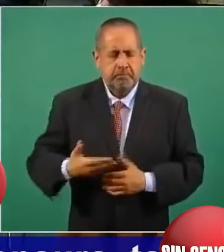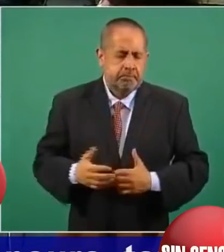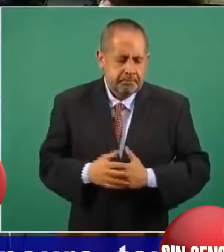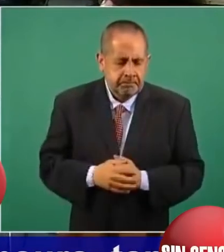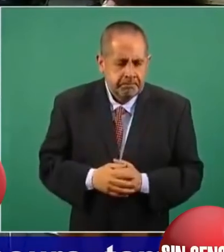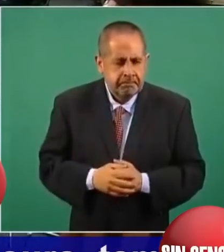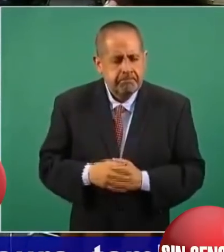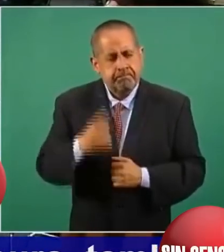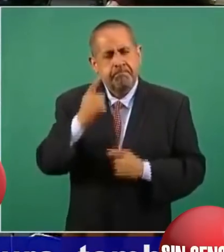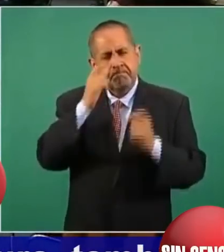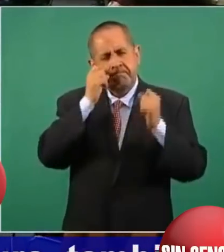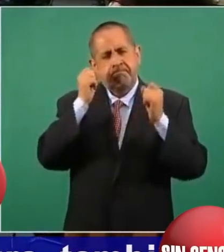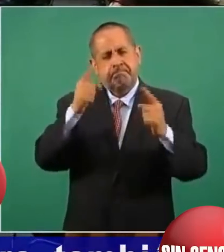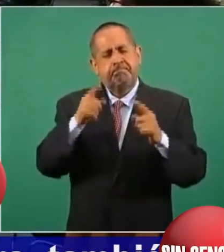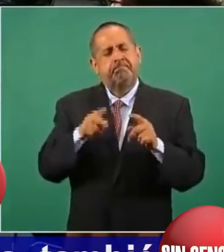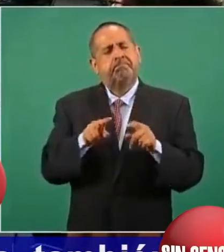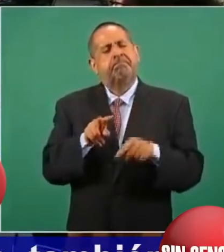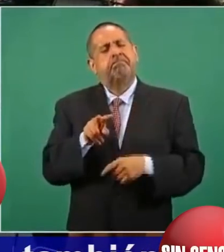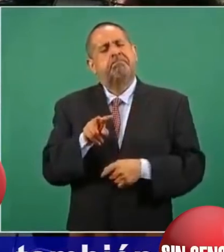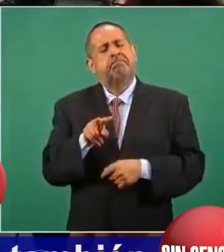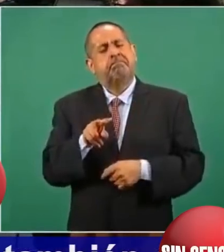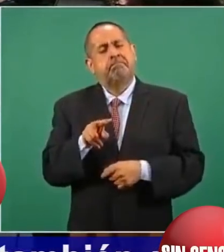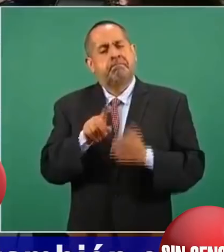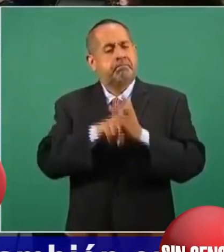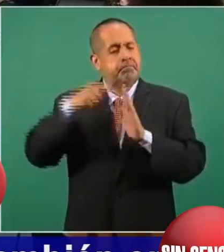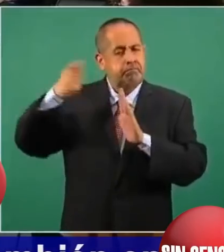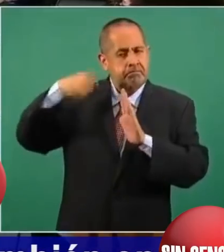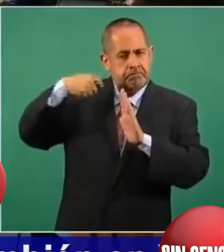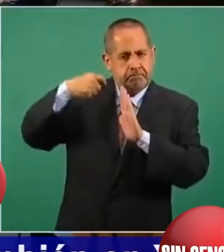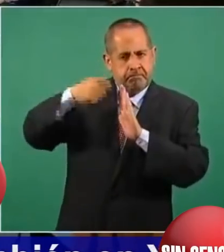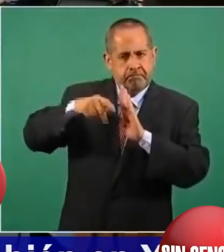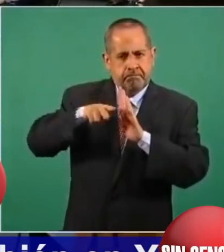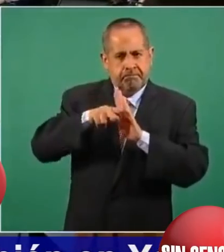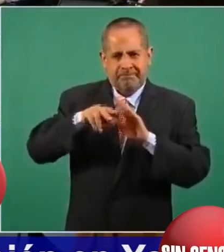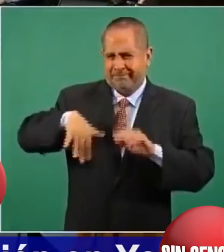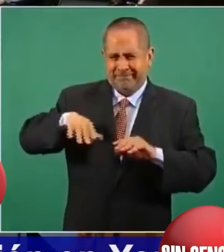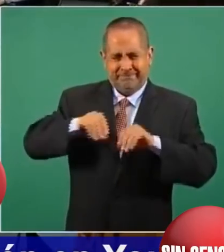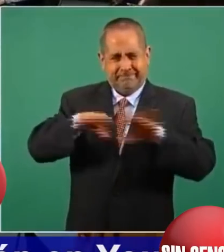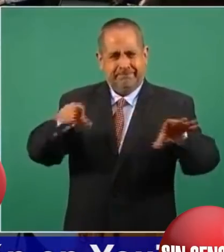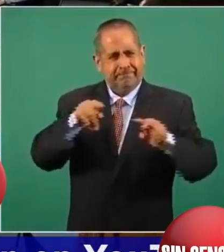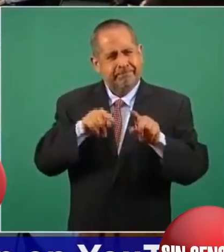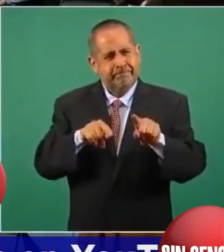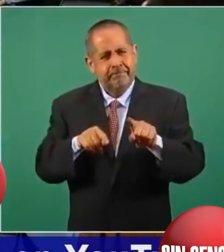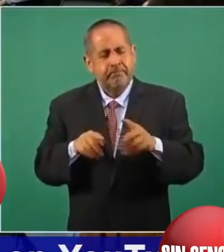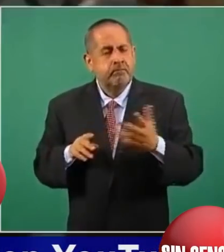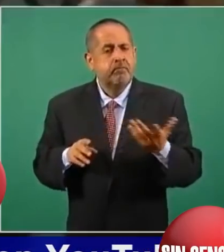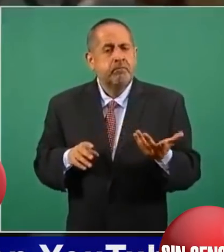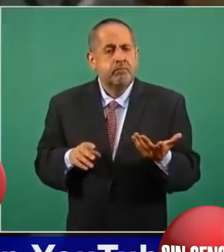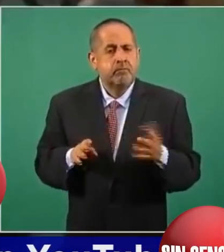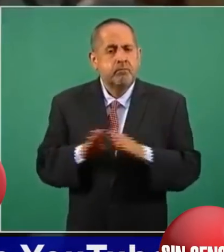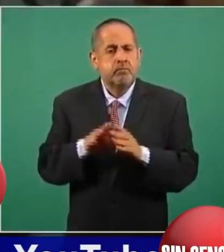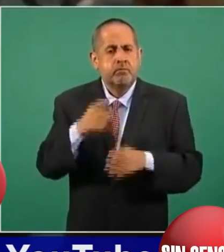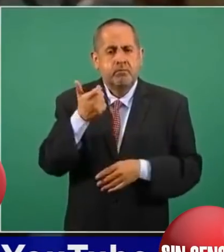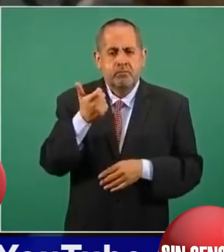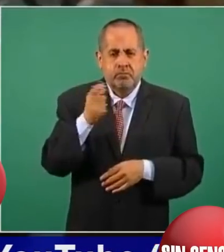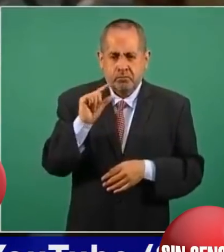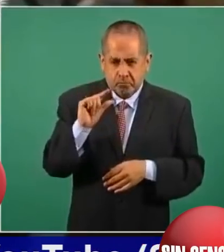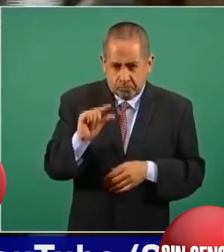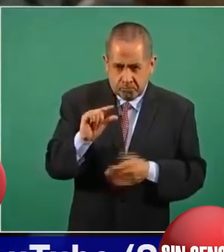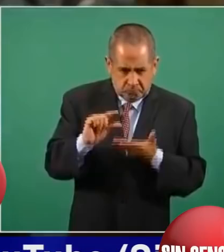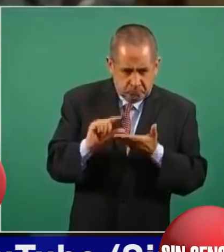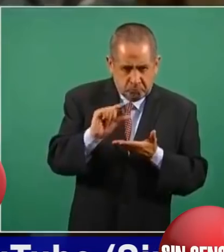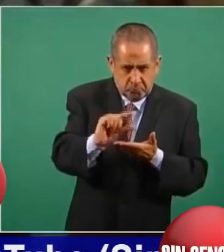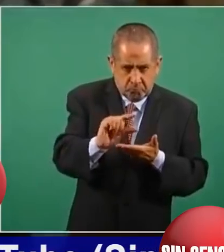Nos llama mucho la atención del video que nos acaba de presentar hace un momento, de cómo con tan poco se puede